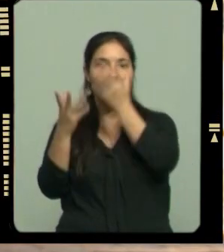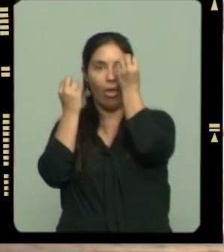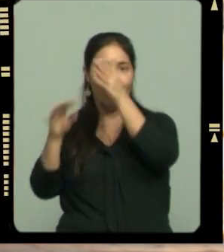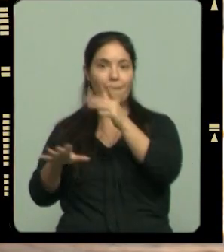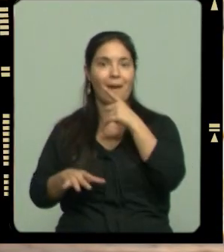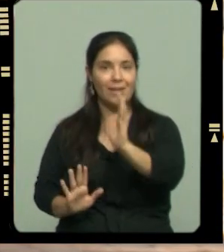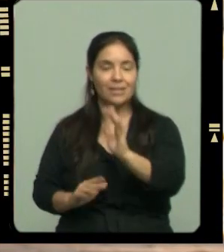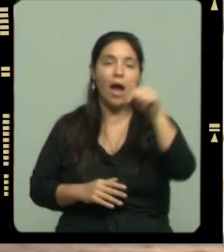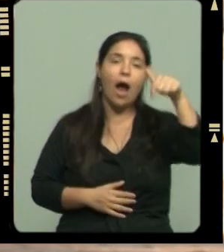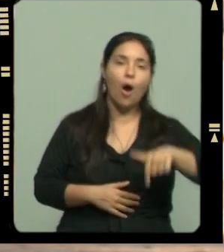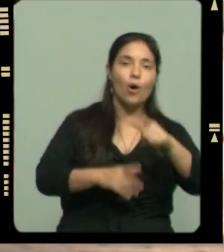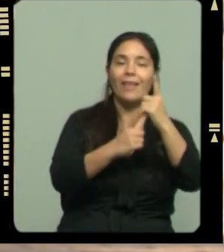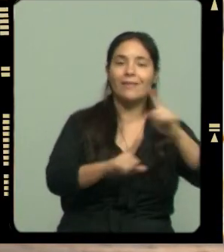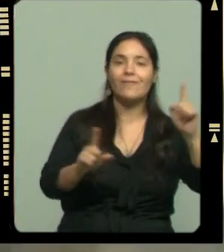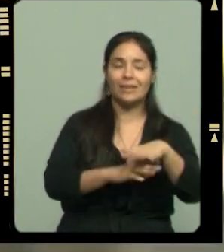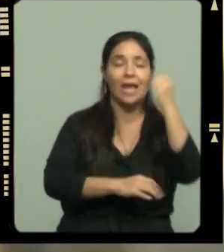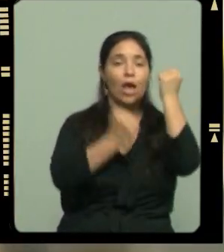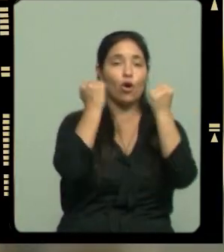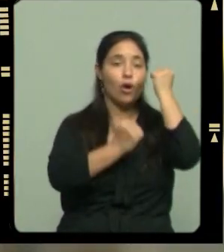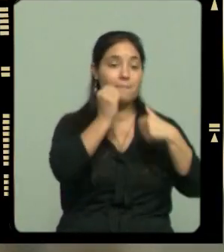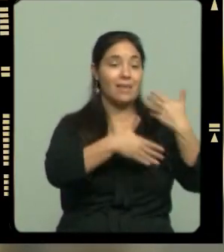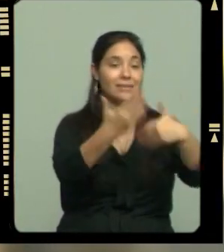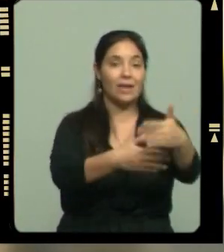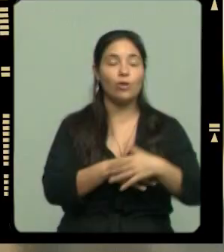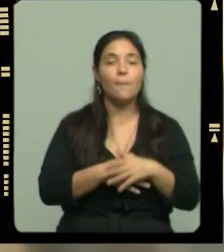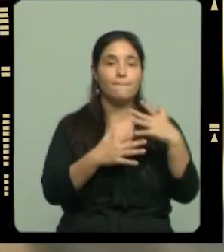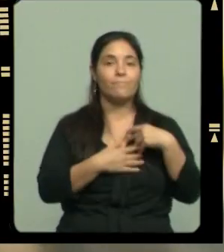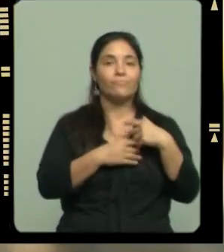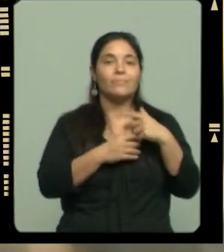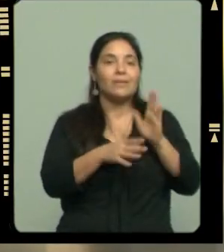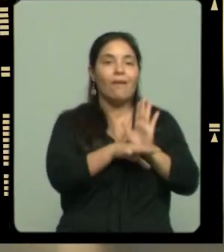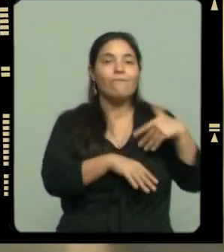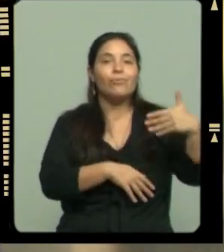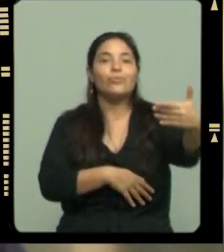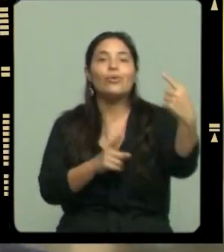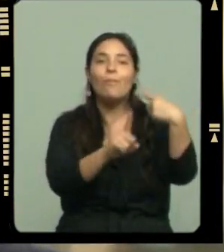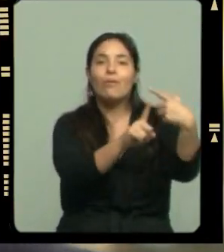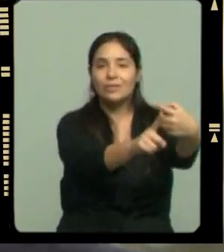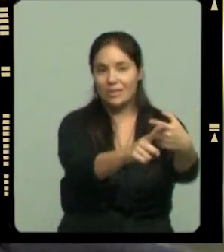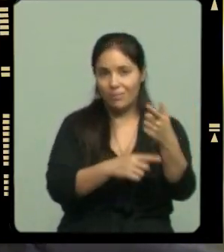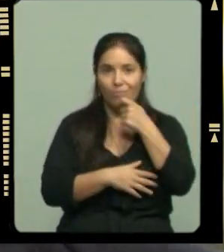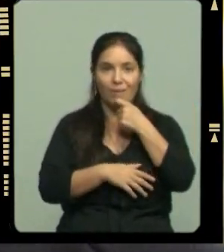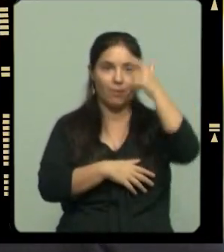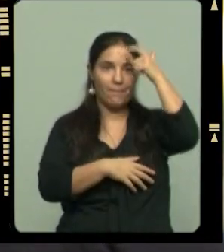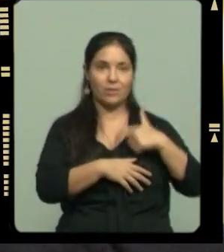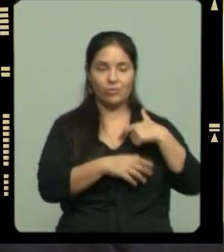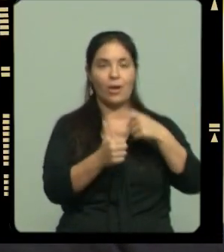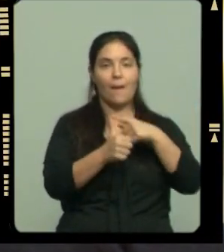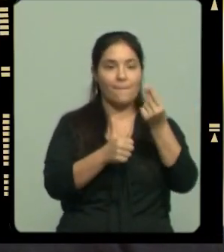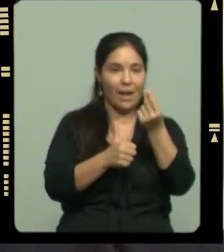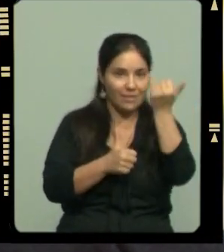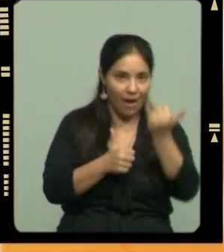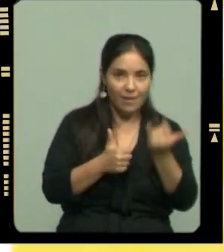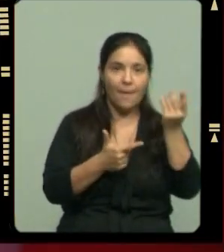el desarrollo moderno de la economía es un desarrollo en armonía de la prosperidad, donde una persona es próspera si tiene obviamente la